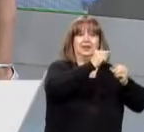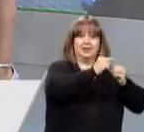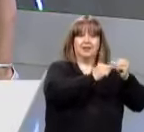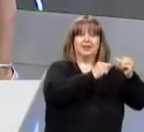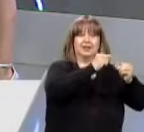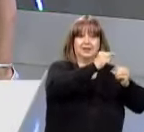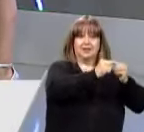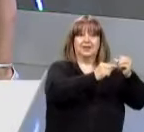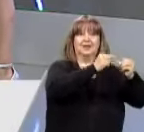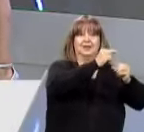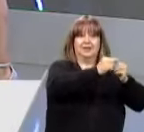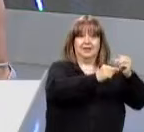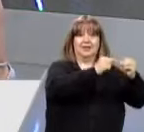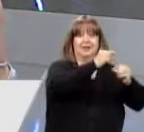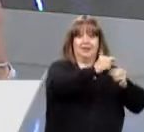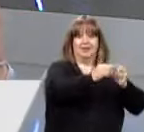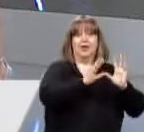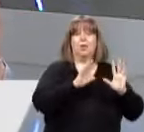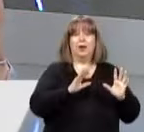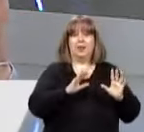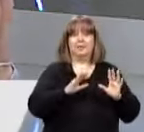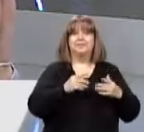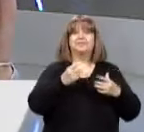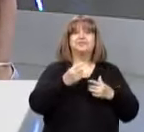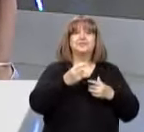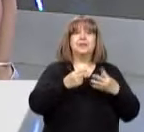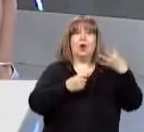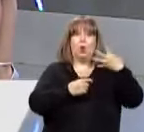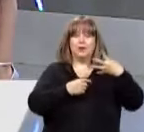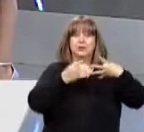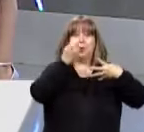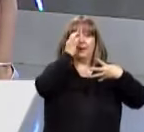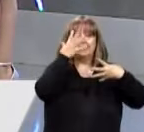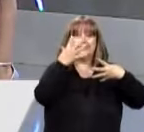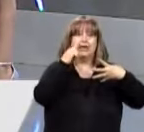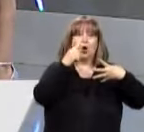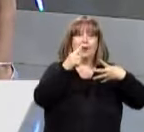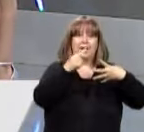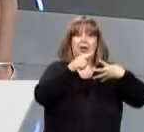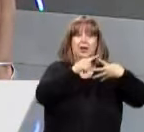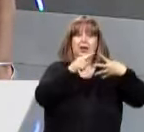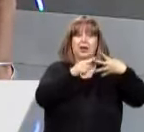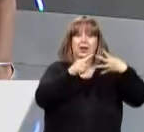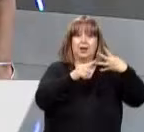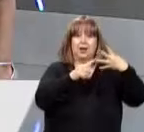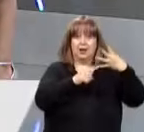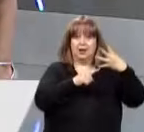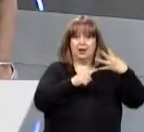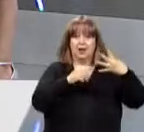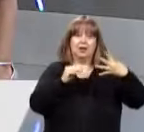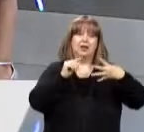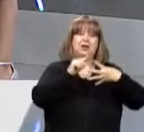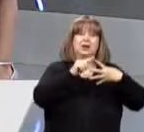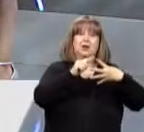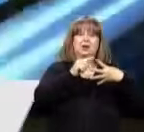un vencimiento y plata disponible corría eso me entendés entonces hace cuatro plazos fijos en un mes si no haces uno con un total claro